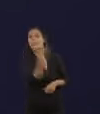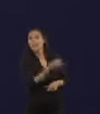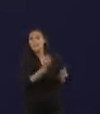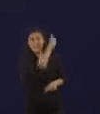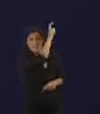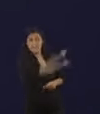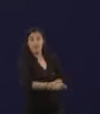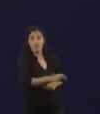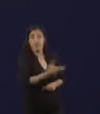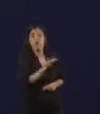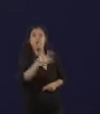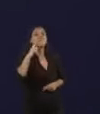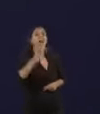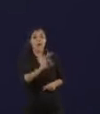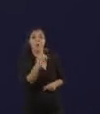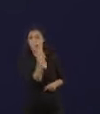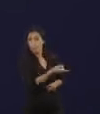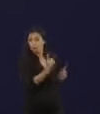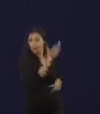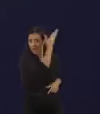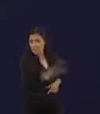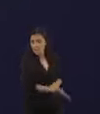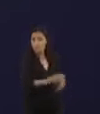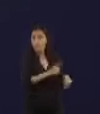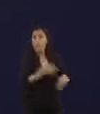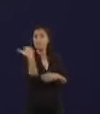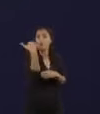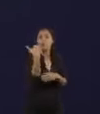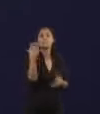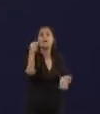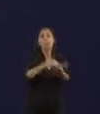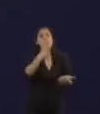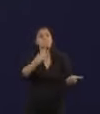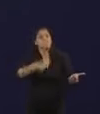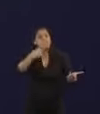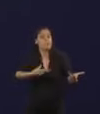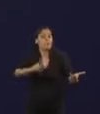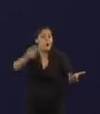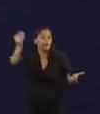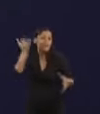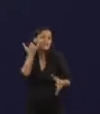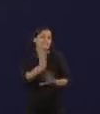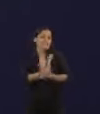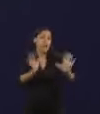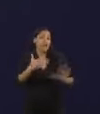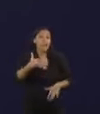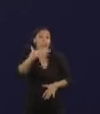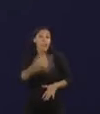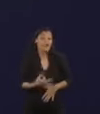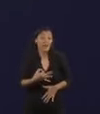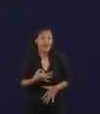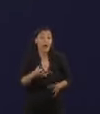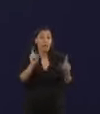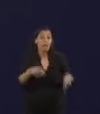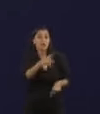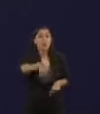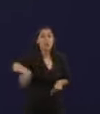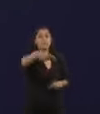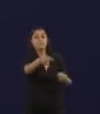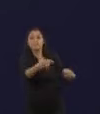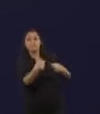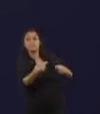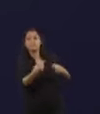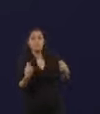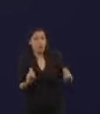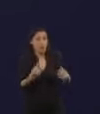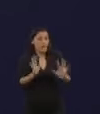Francos en conferencia sino que una otra vez me lo han sugerido me lo han preguntado y Y la verdad es que no sé por qué insisten con eso eso